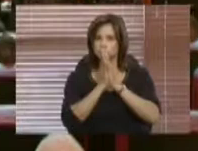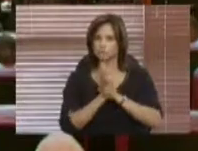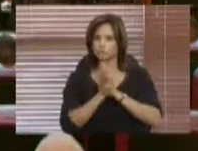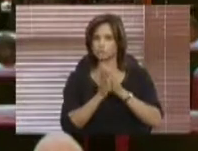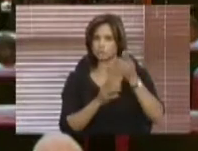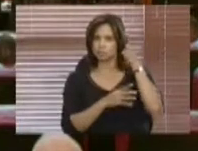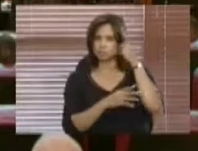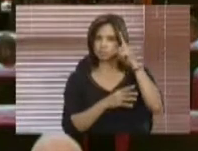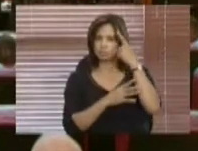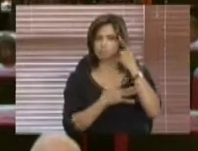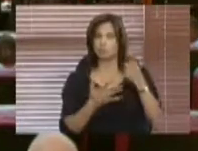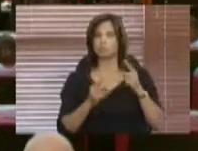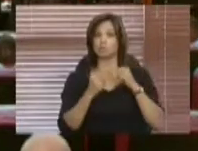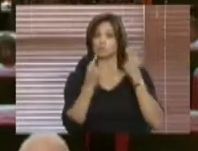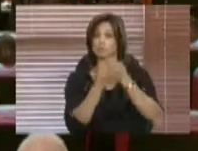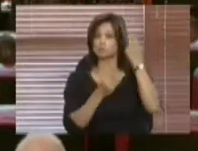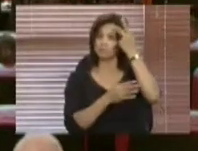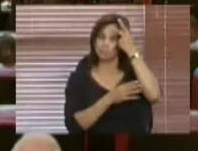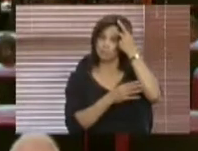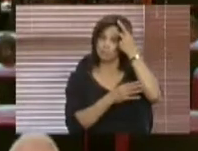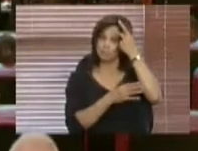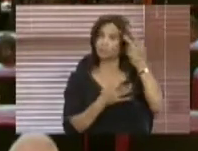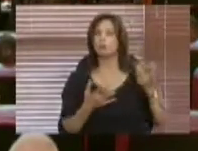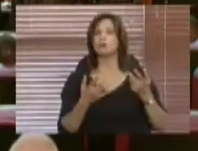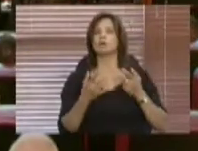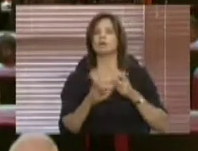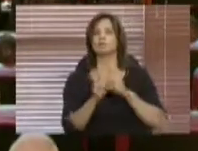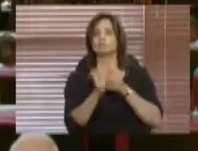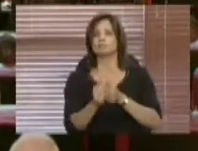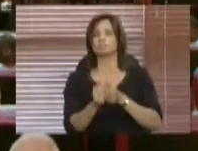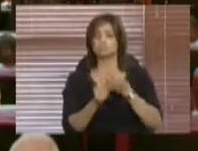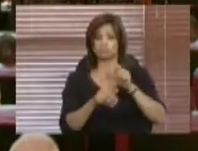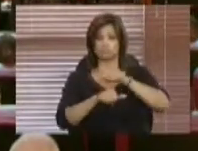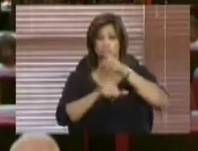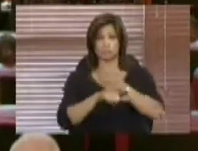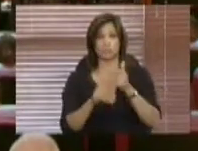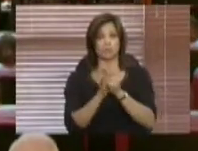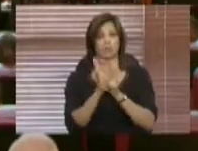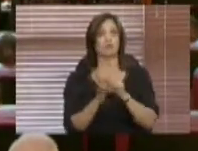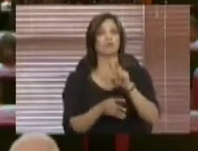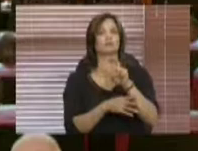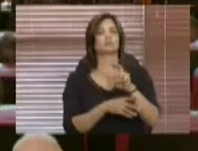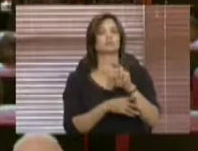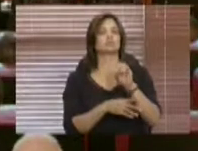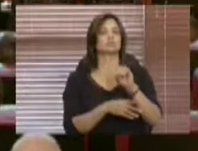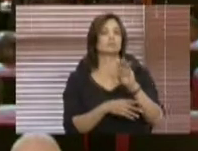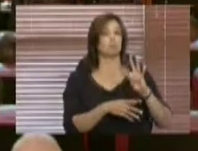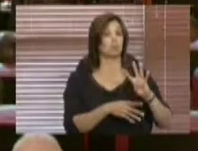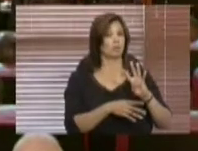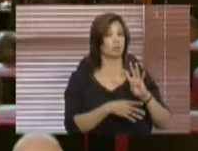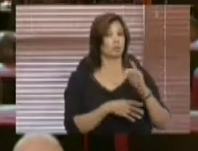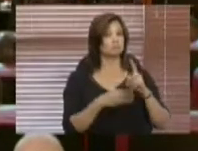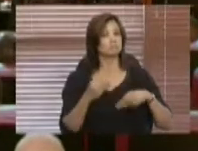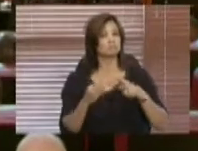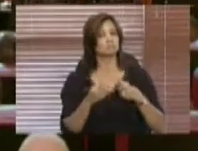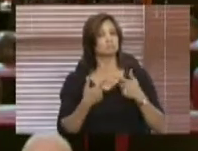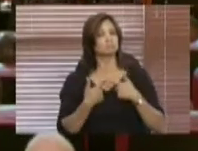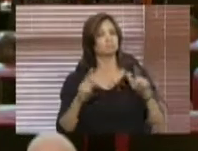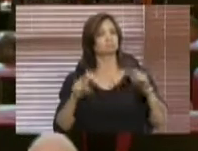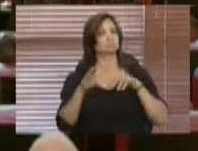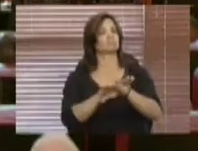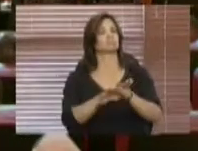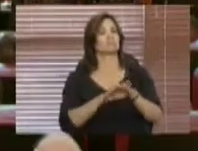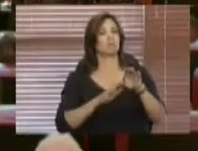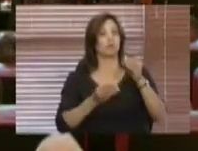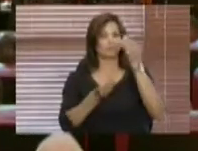solicitar a los partidos políticos, conforme lo establece la ley número 204 sobre el libre acceso a la